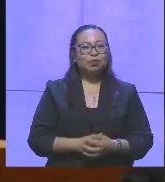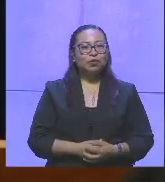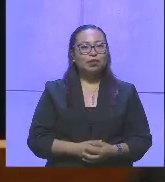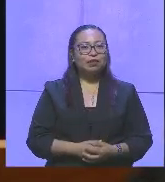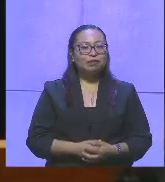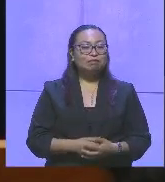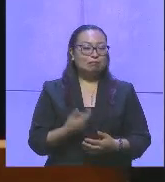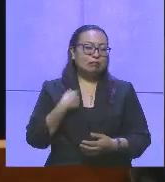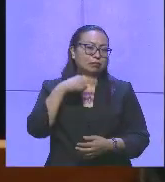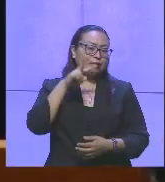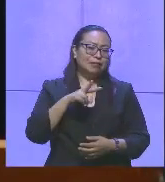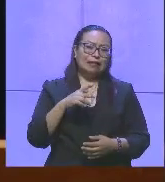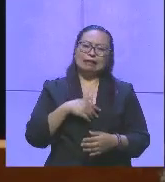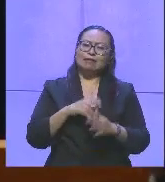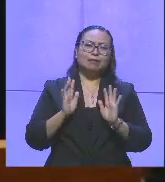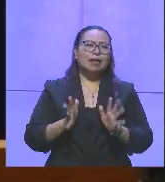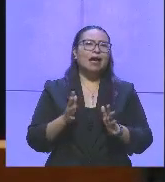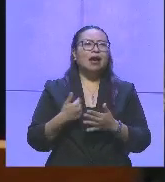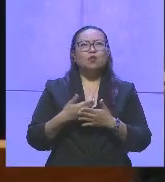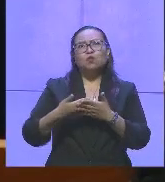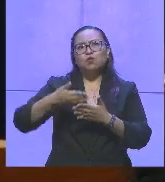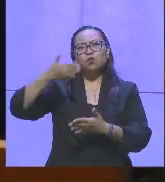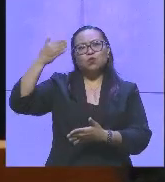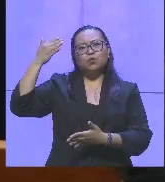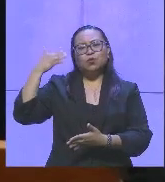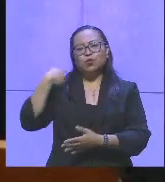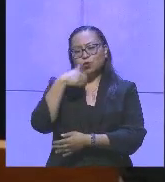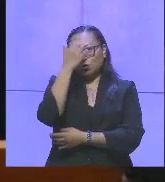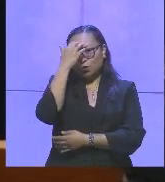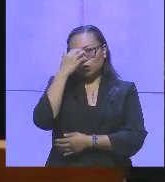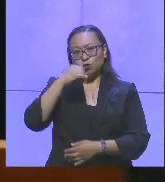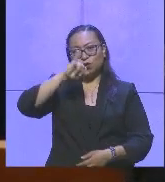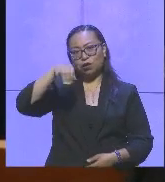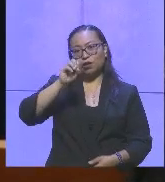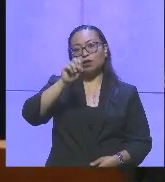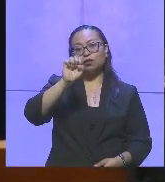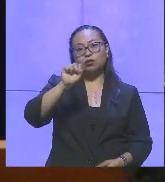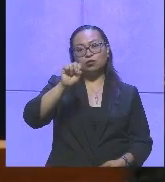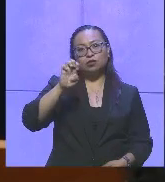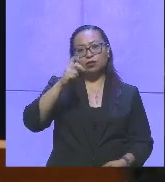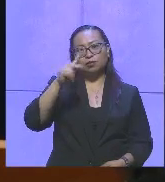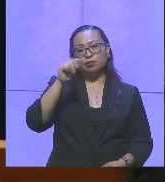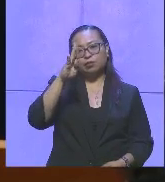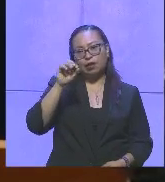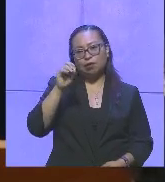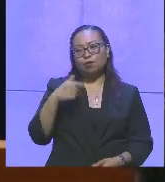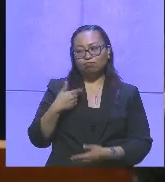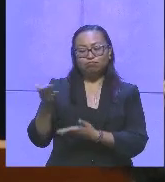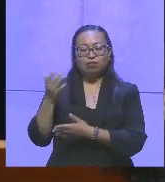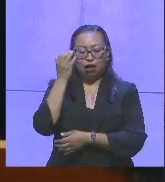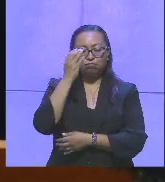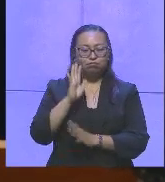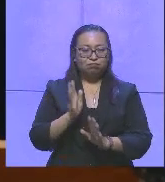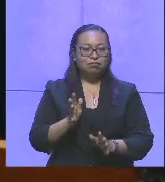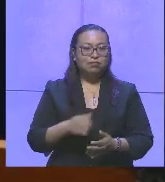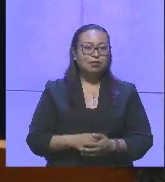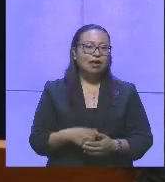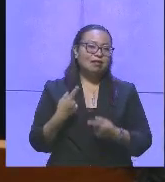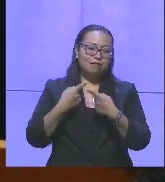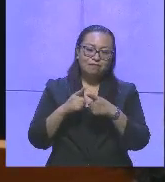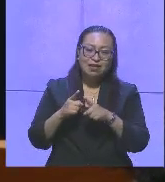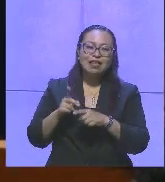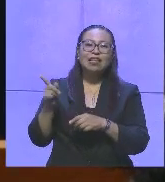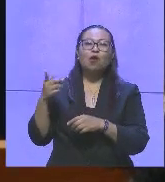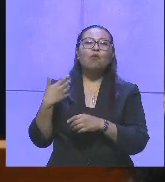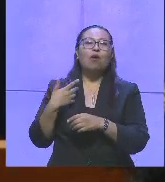tengo varios años ya de conocer a José Pablo y me precio de conocerlo en varias aristas de su vida